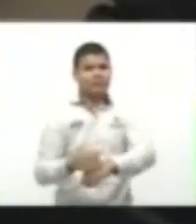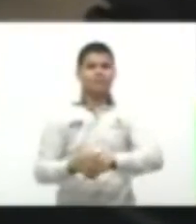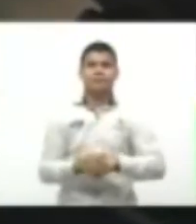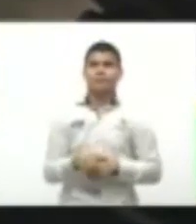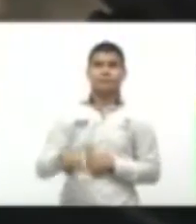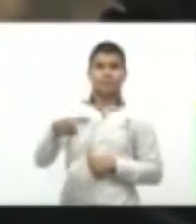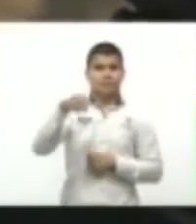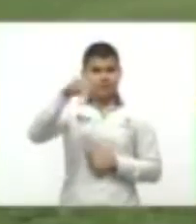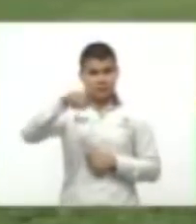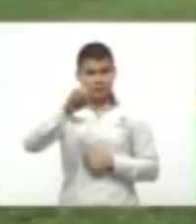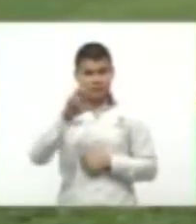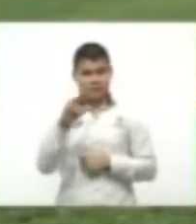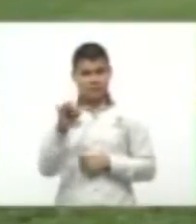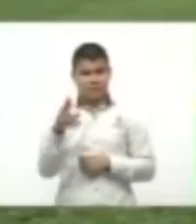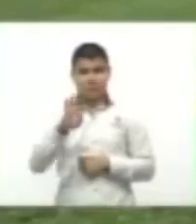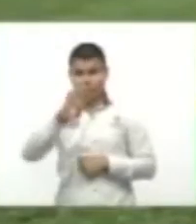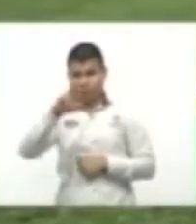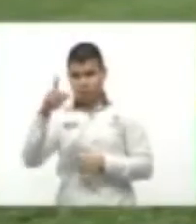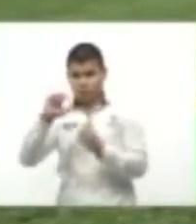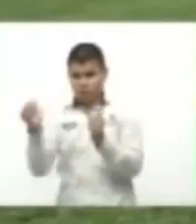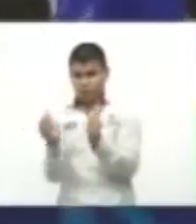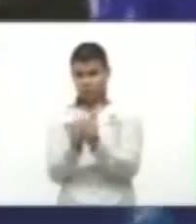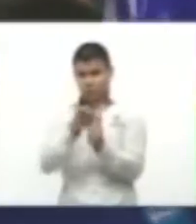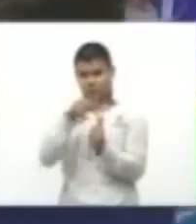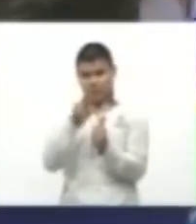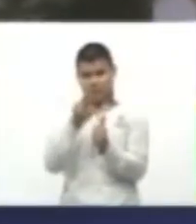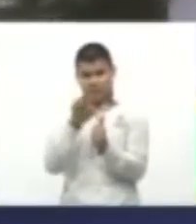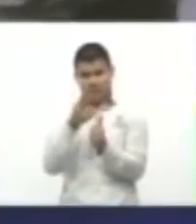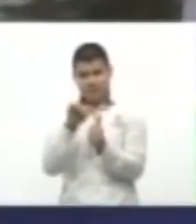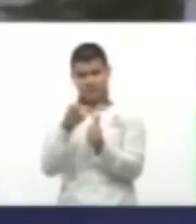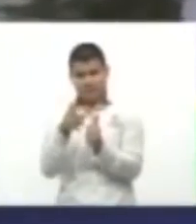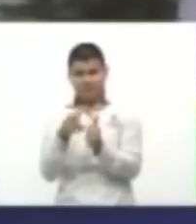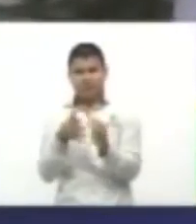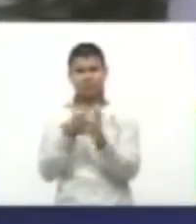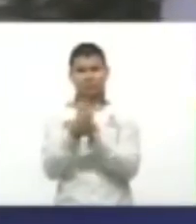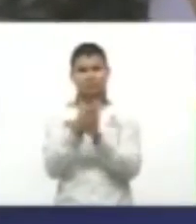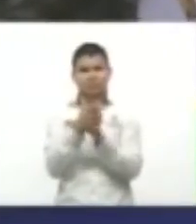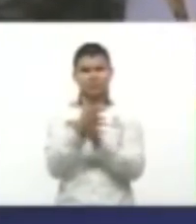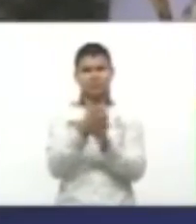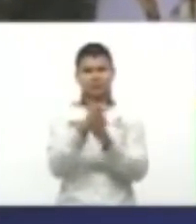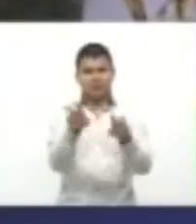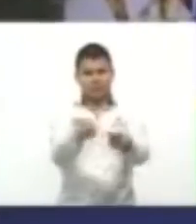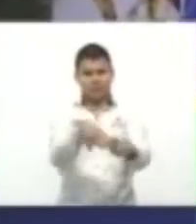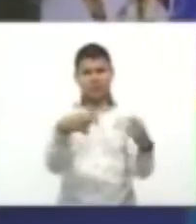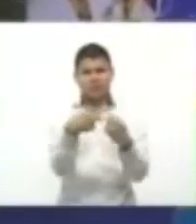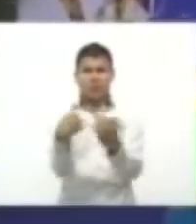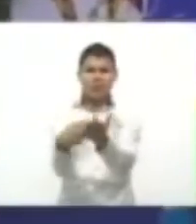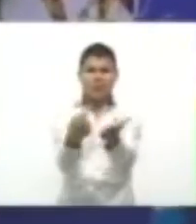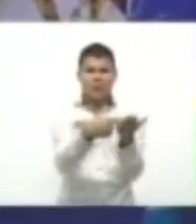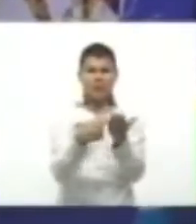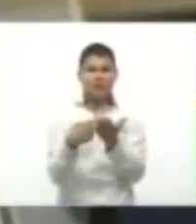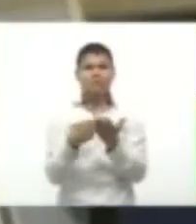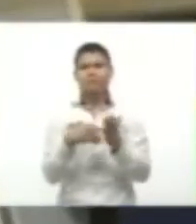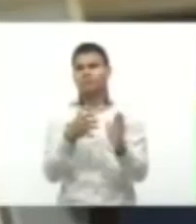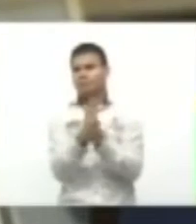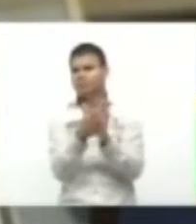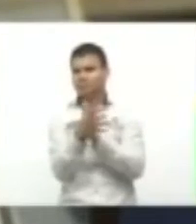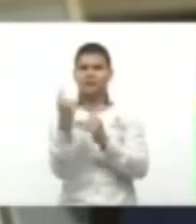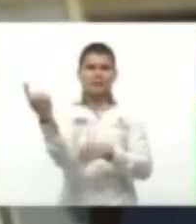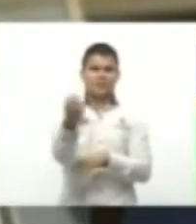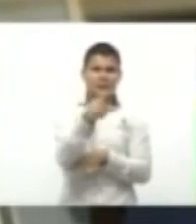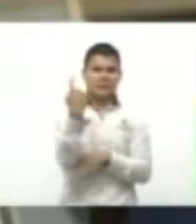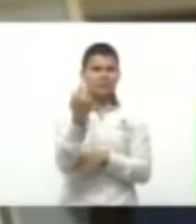Marqués, junto al preparador físico Javier Miñano, darán una charla denominada Hablando de Fútbol, dirigida al público en general. Y los